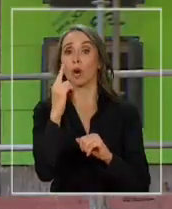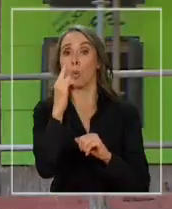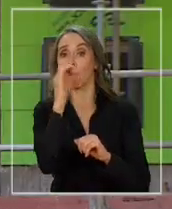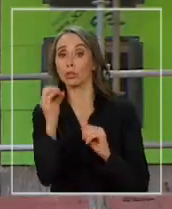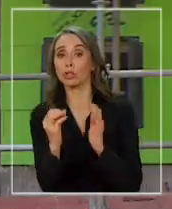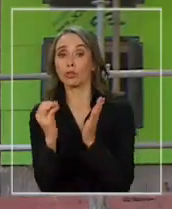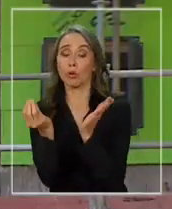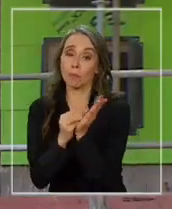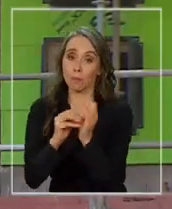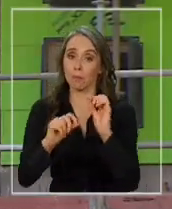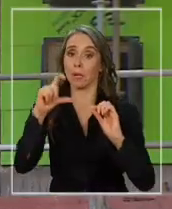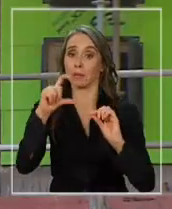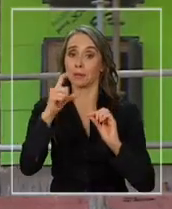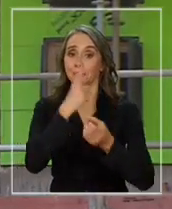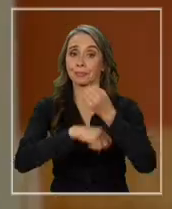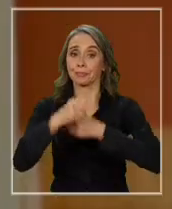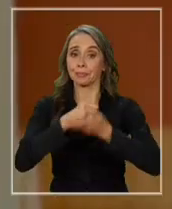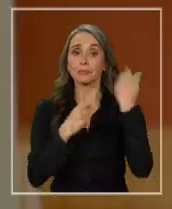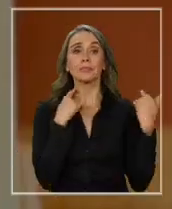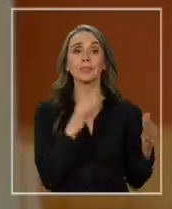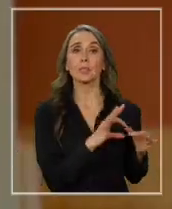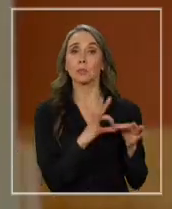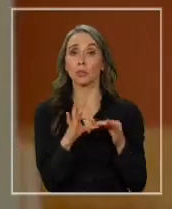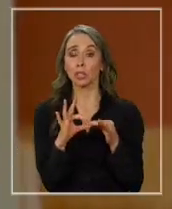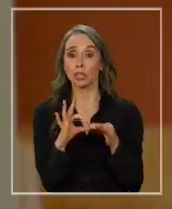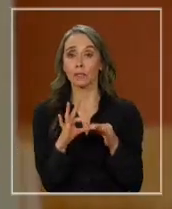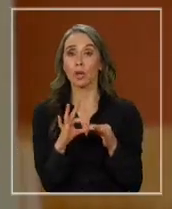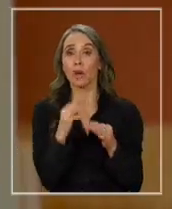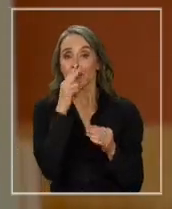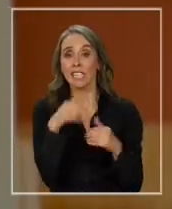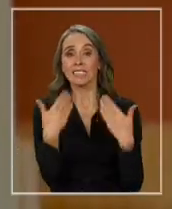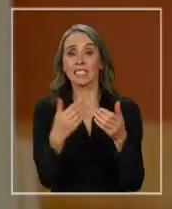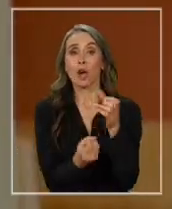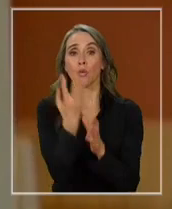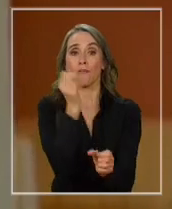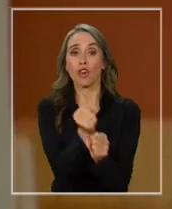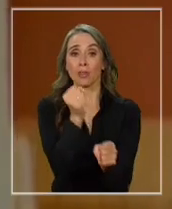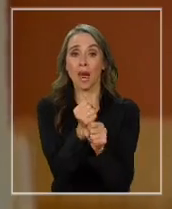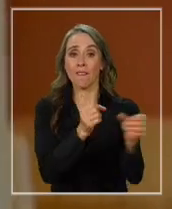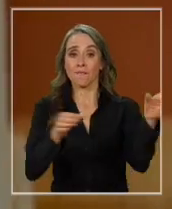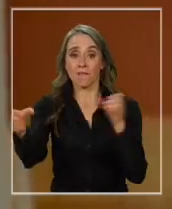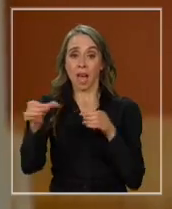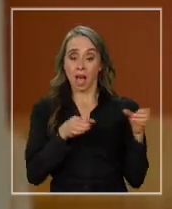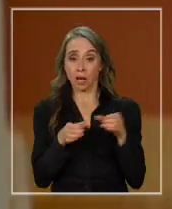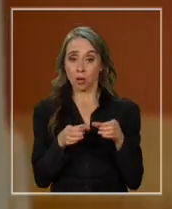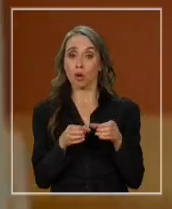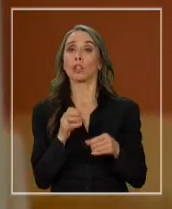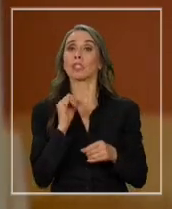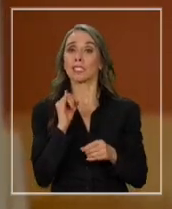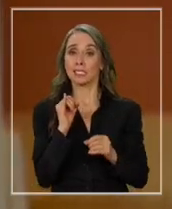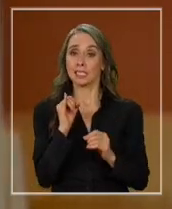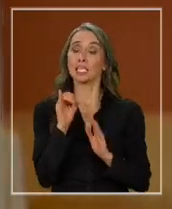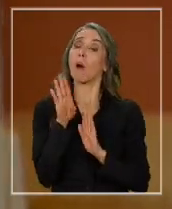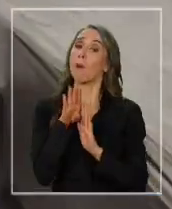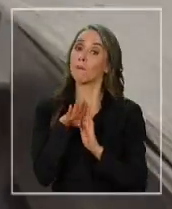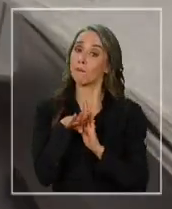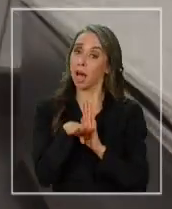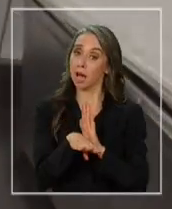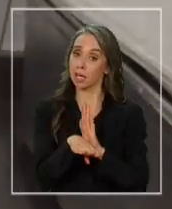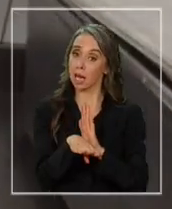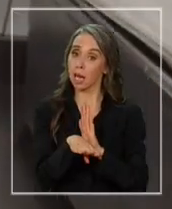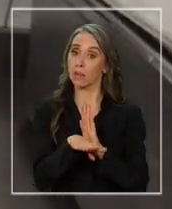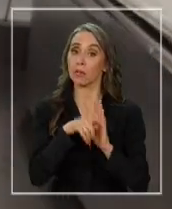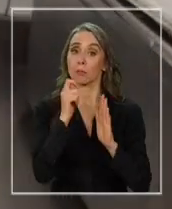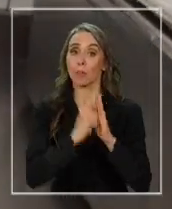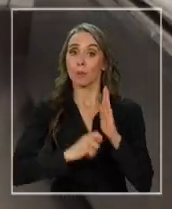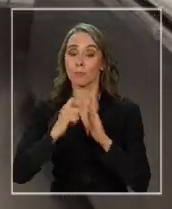hace un año. Pero, ¿cuáles son las razones? Cuando vemos la creación de nuevos puestos de trabajo, sí ha habido una baja significativa a lo largo